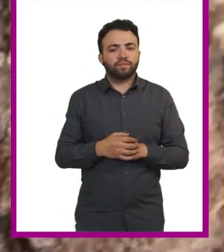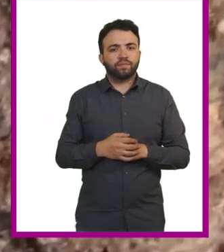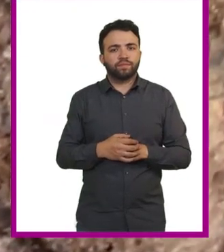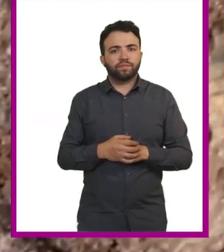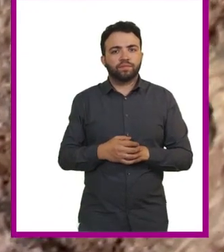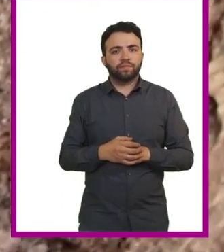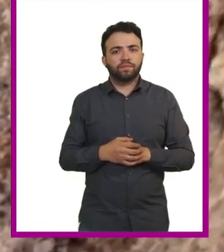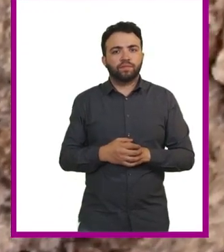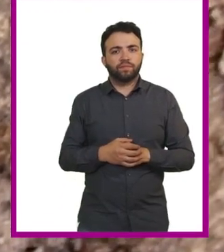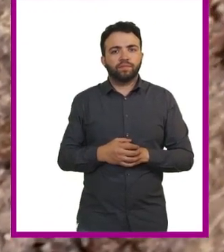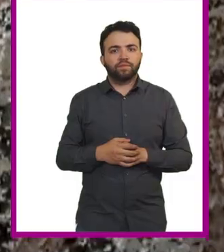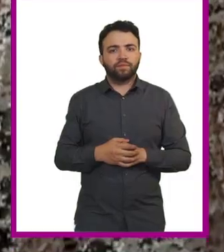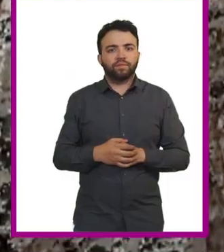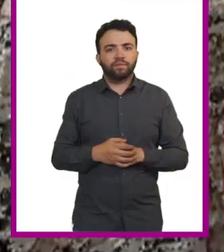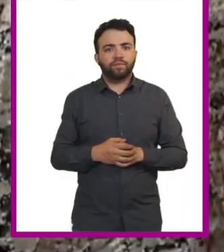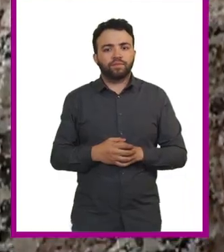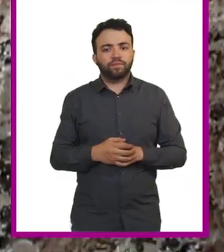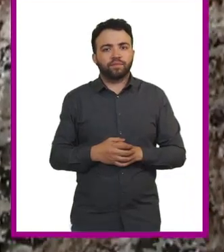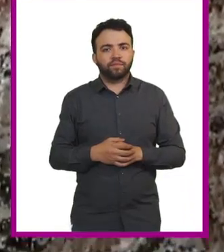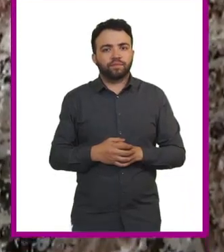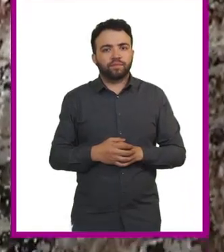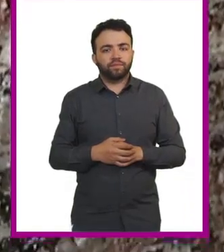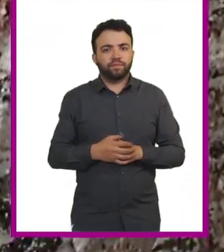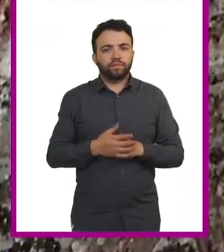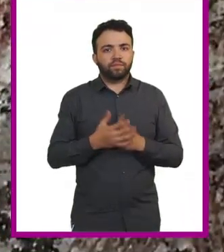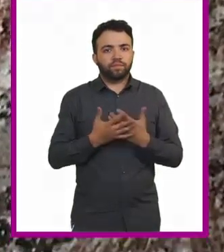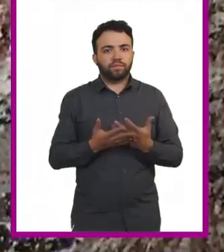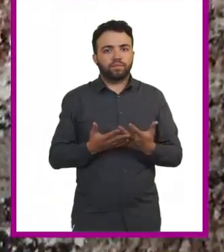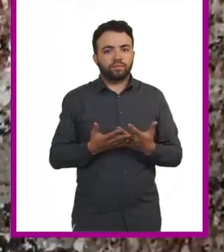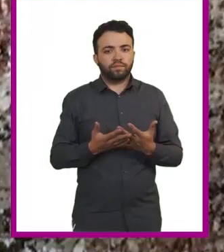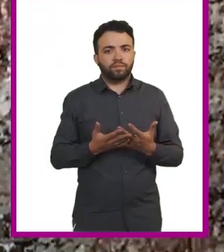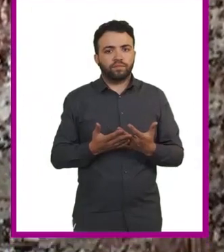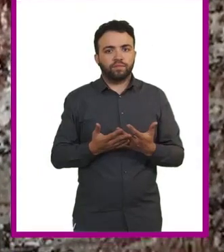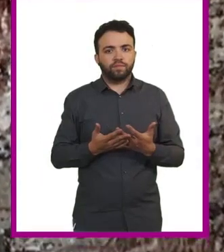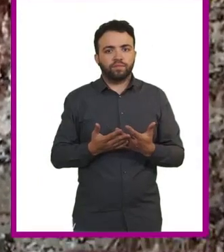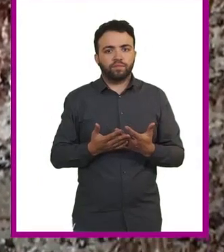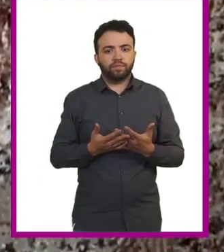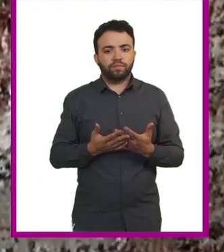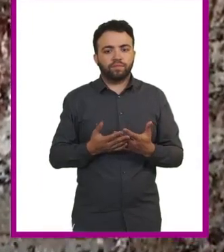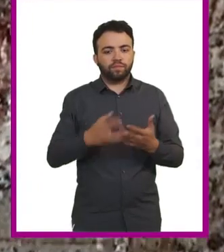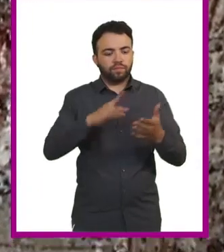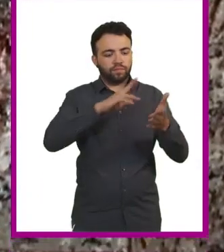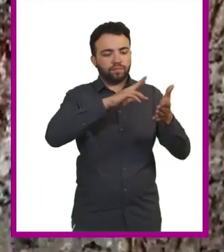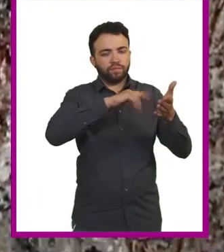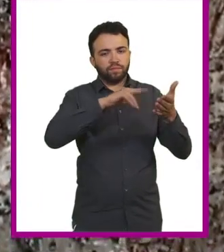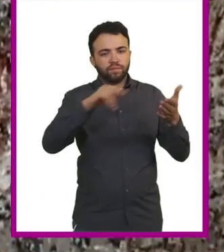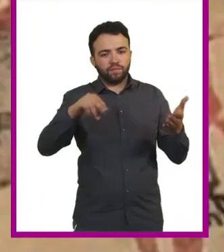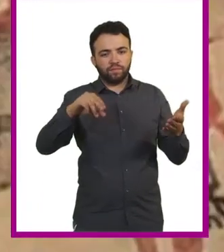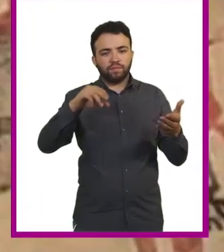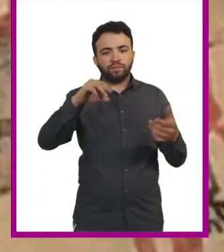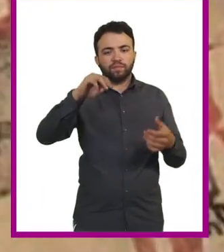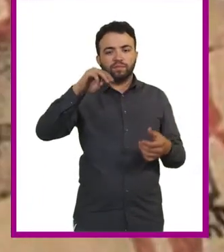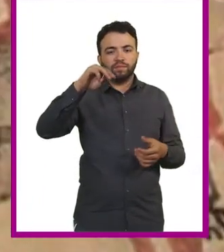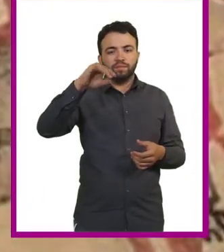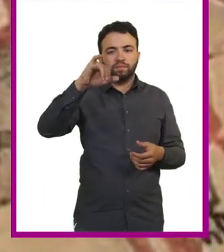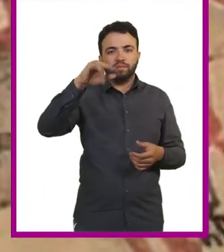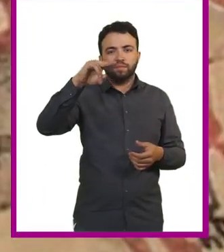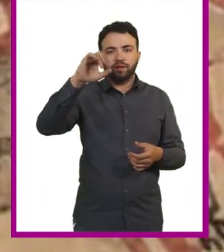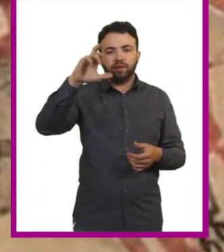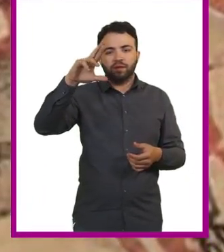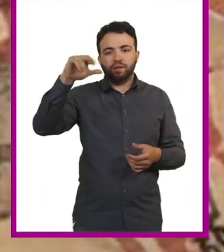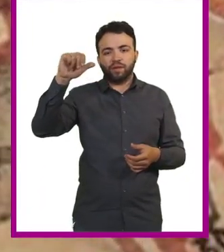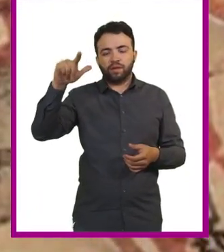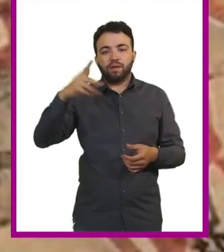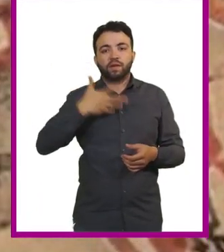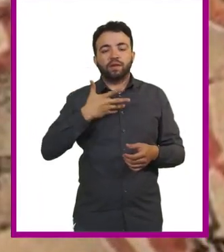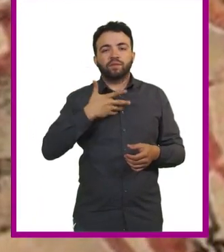generaron estas pinturas gran mural son pigmentos minerales. Tenemos óxidos de